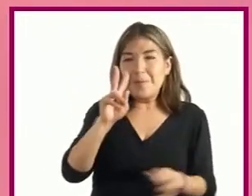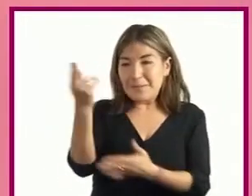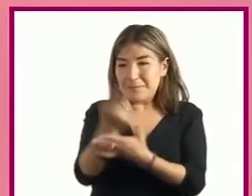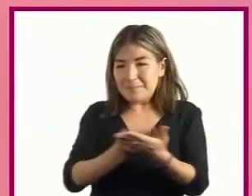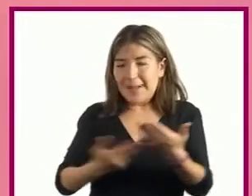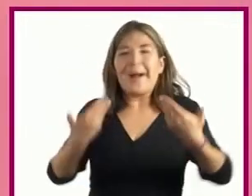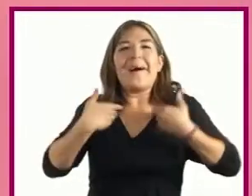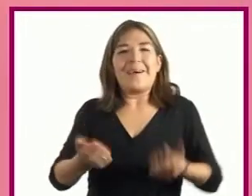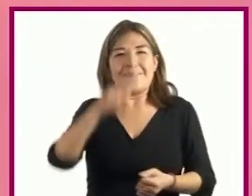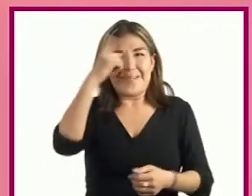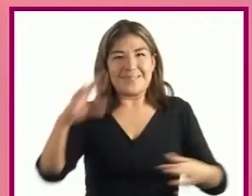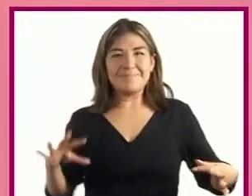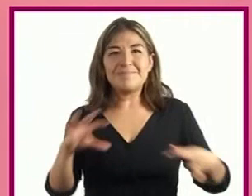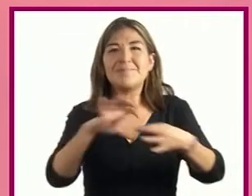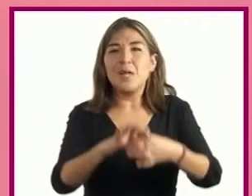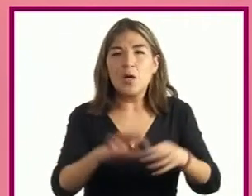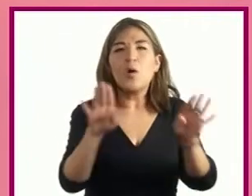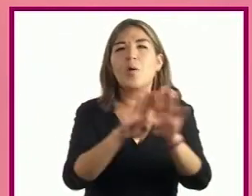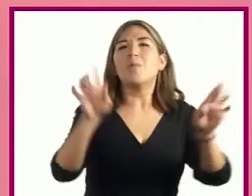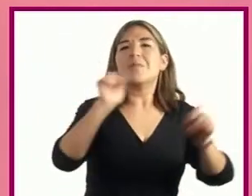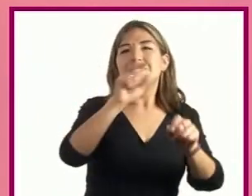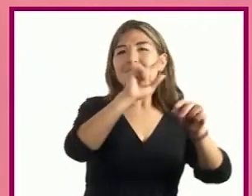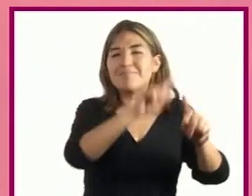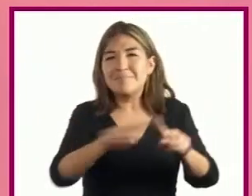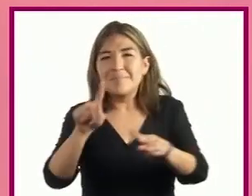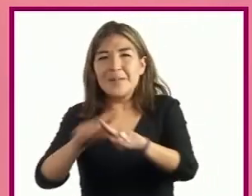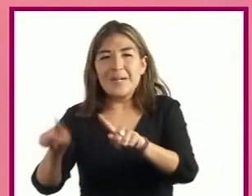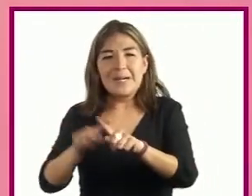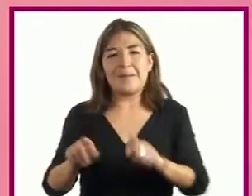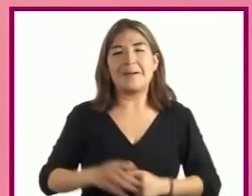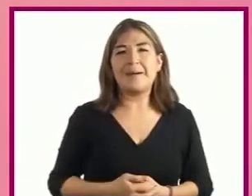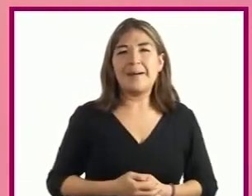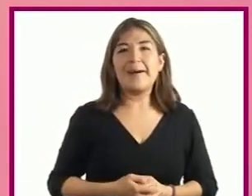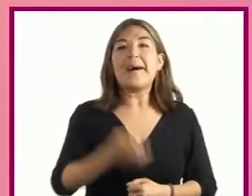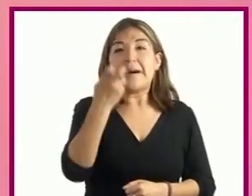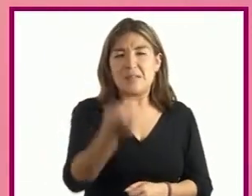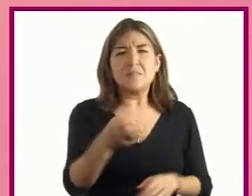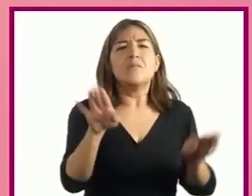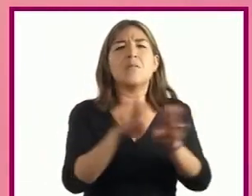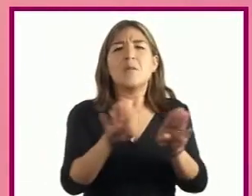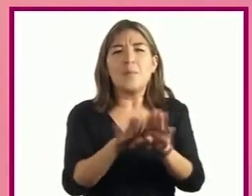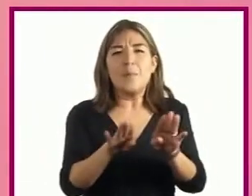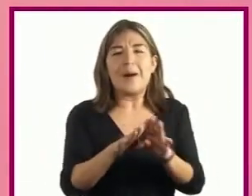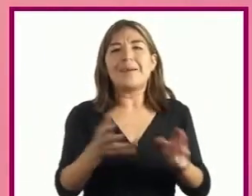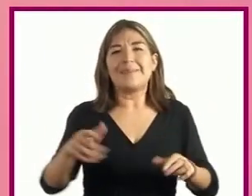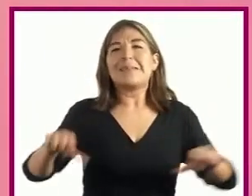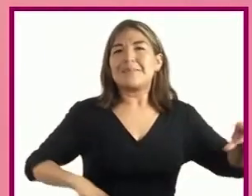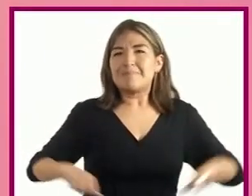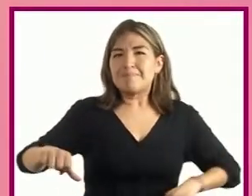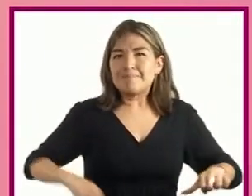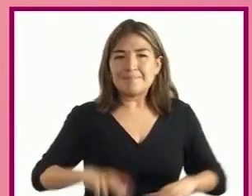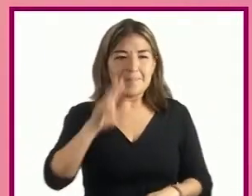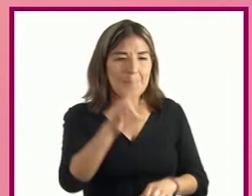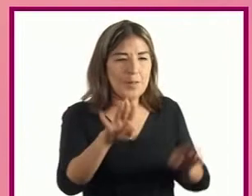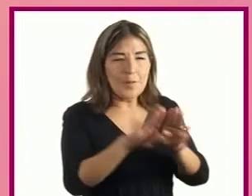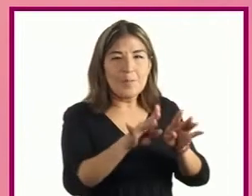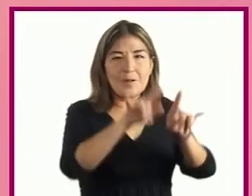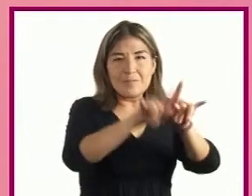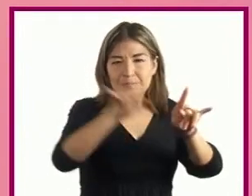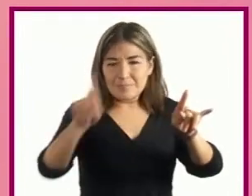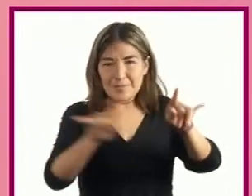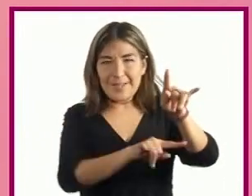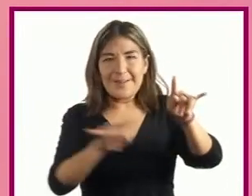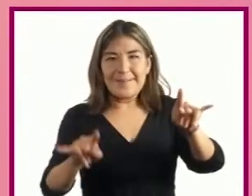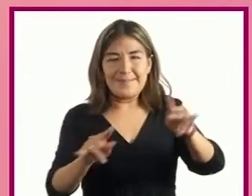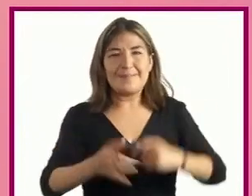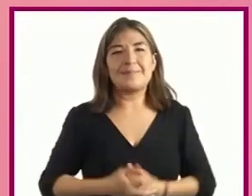algún modo, la situación de lo que se cuenta. Esto se consigue incidiendo en la acción o bien contrastando con